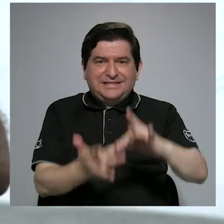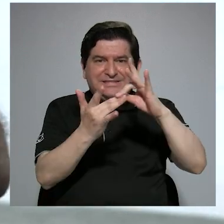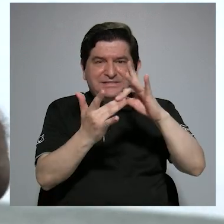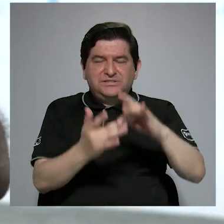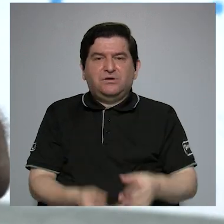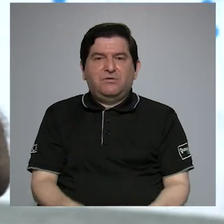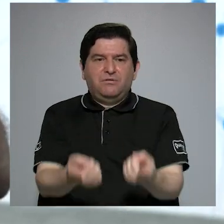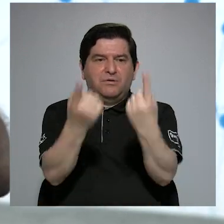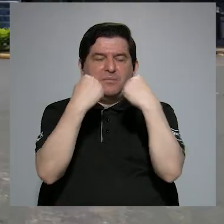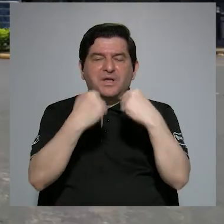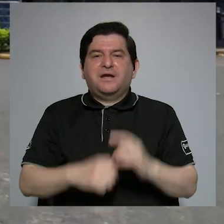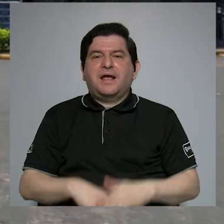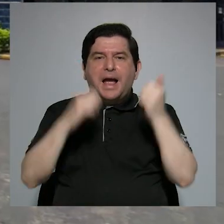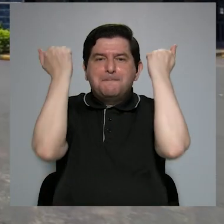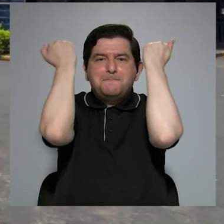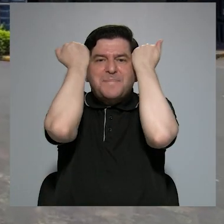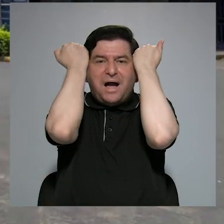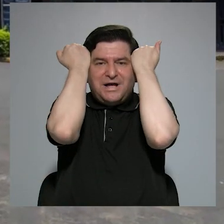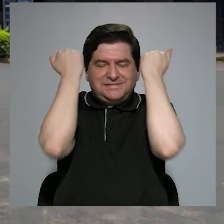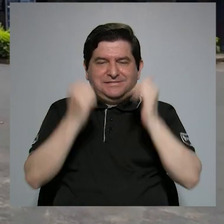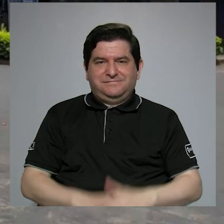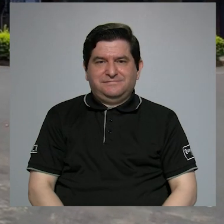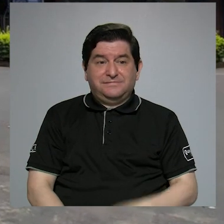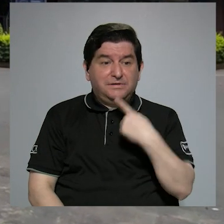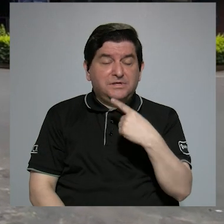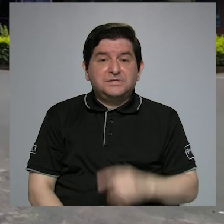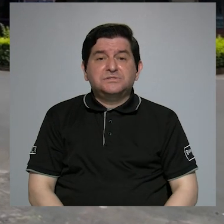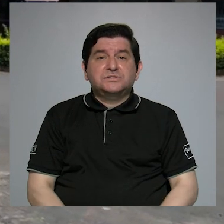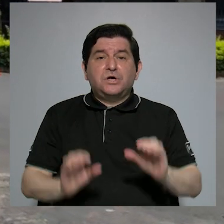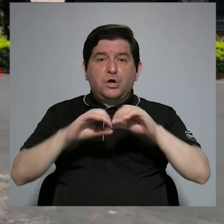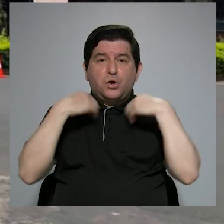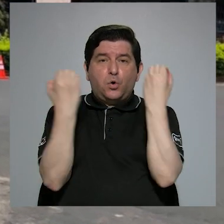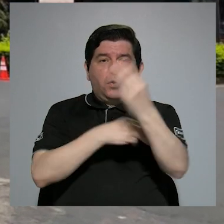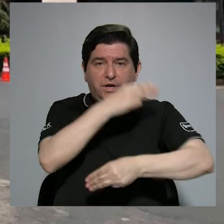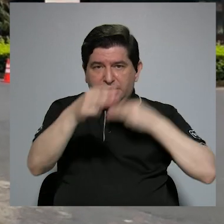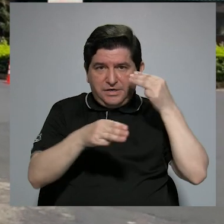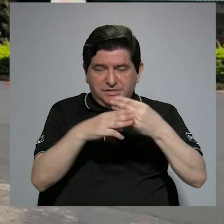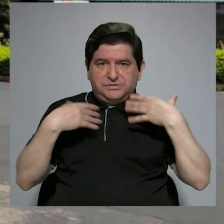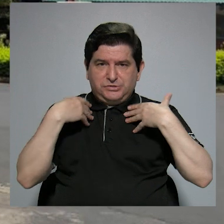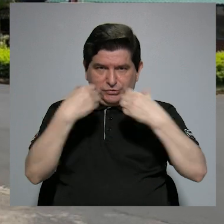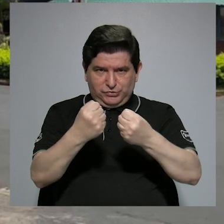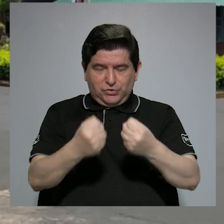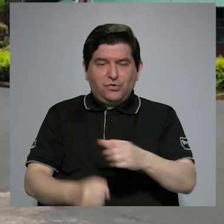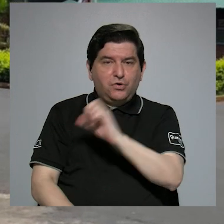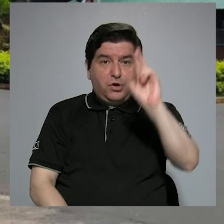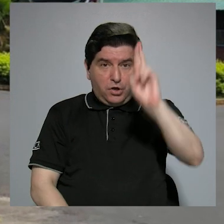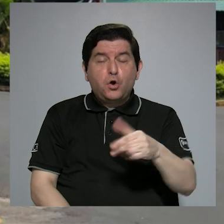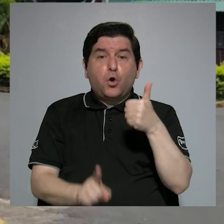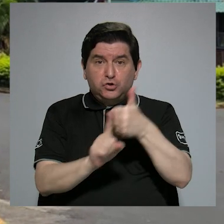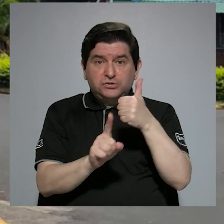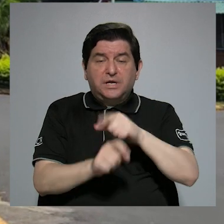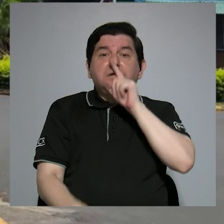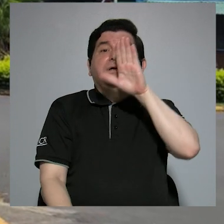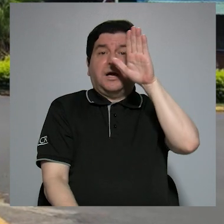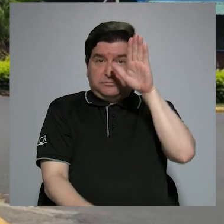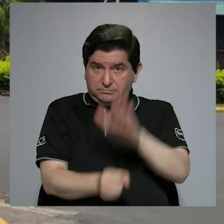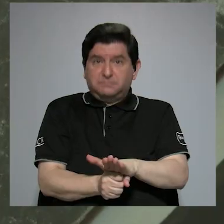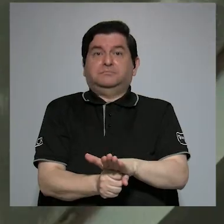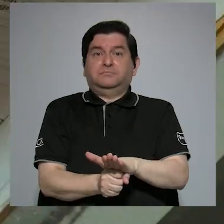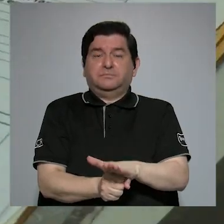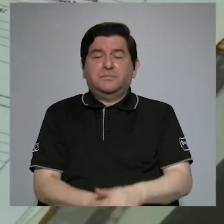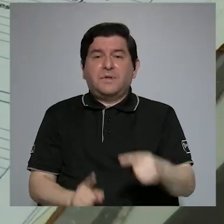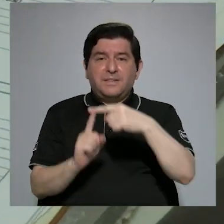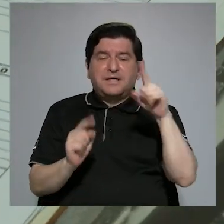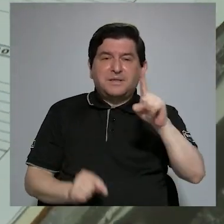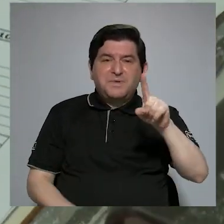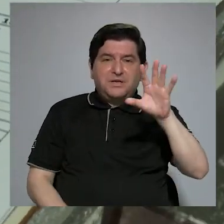especializada tienen que venir a Pavas. Y lo que nos señala la Organización Mundial de la Salud, y que incluso Costa Rica misma se ha comprometido